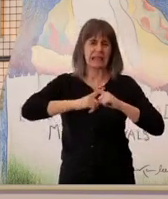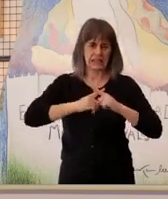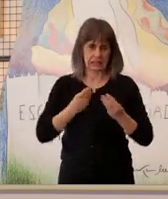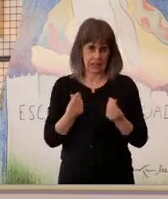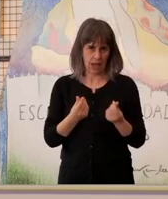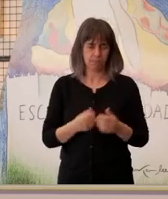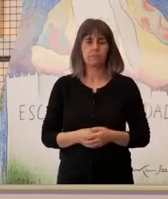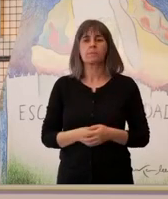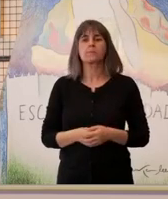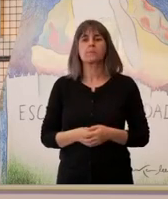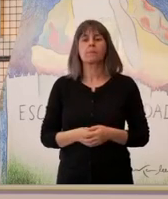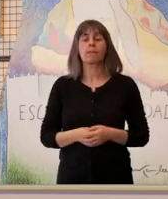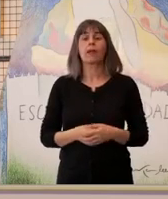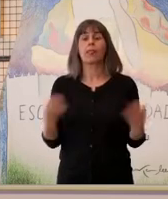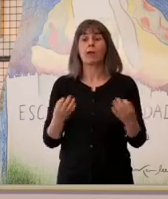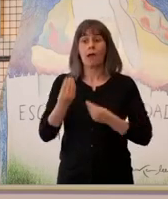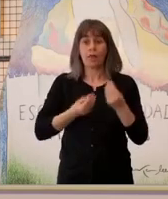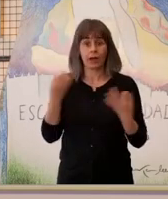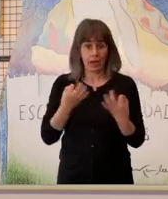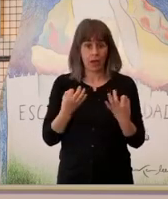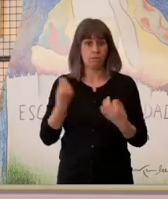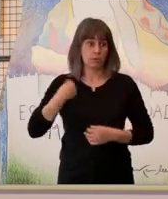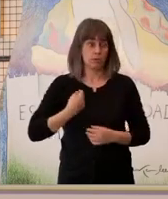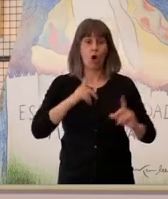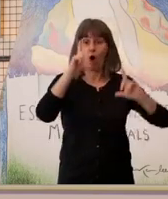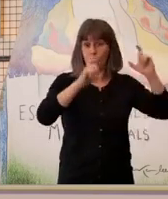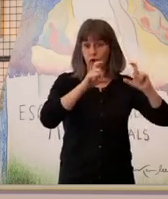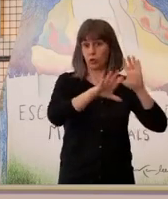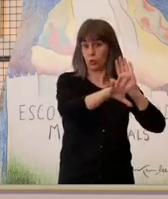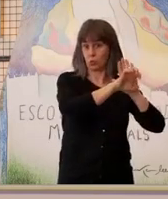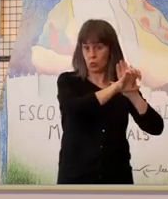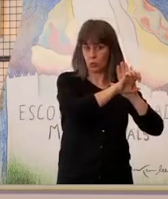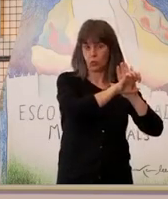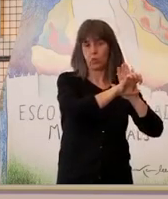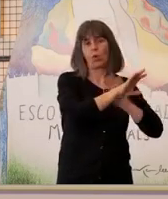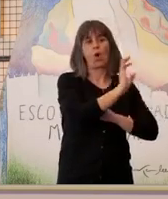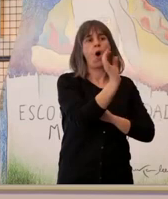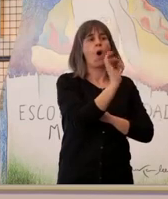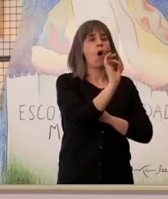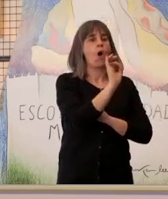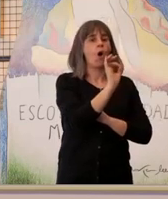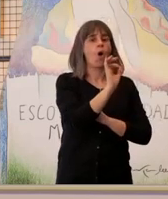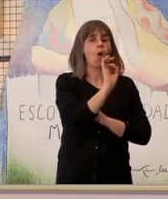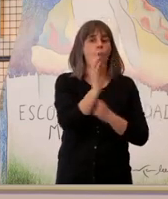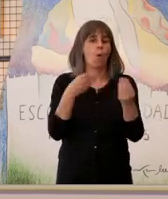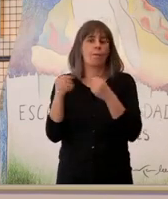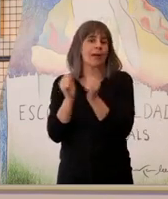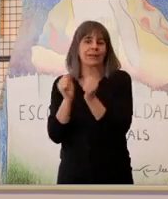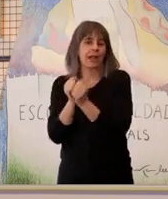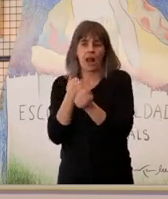tenían que hacer mandar la foto o mandar la el material